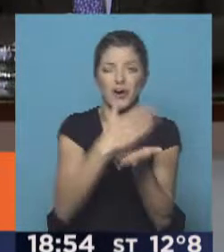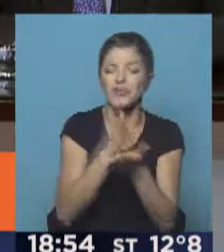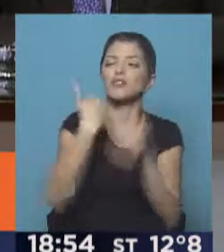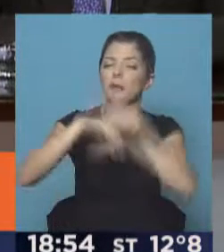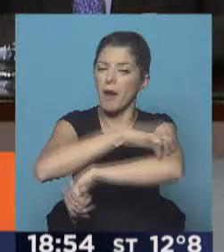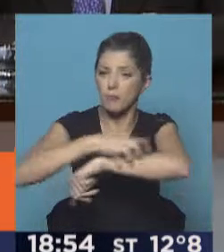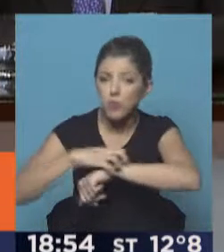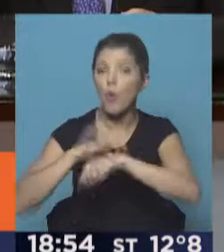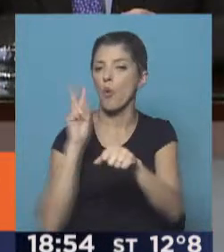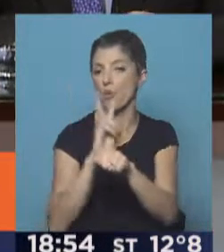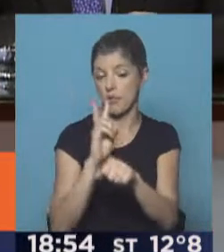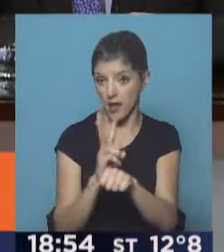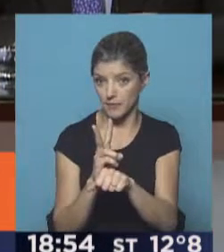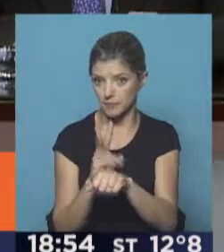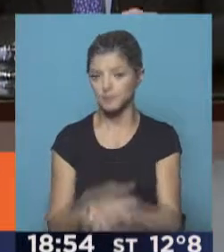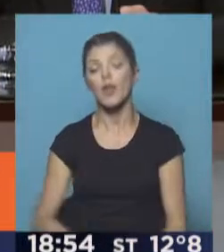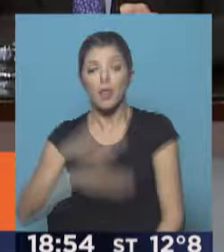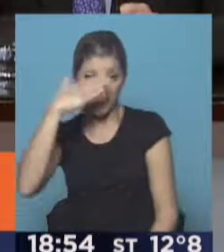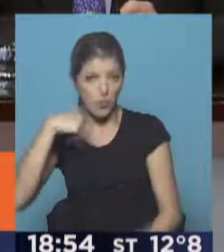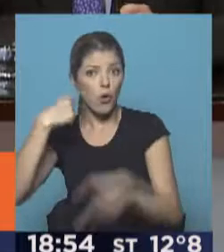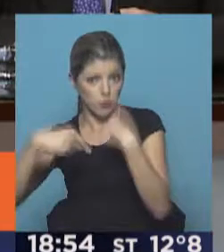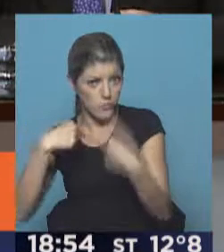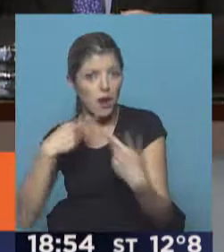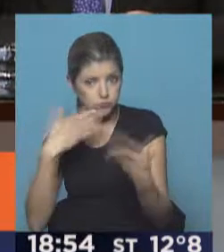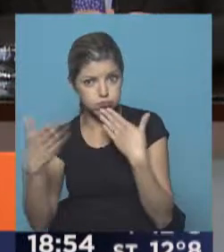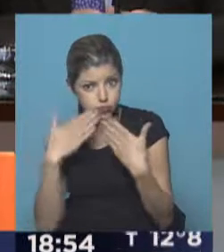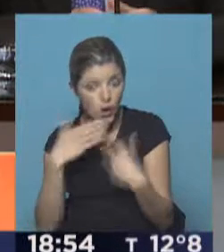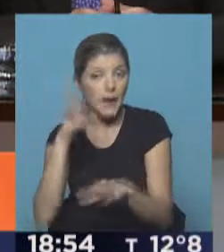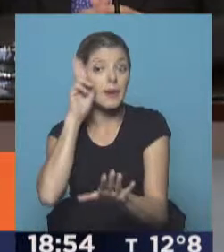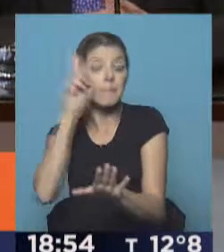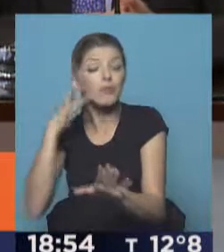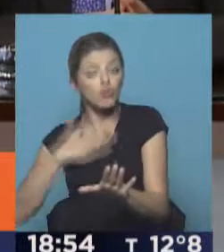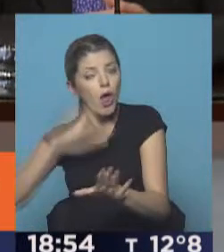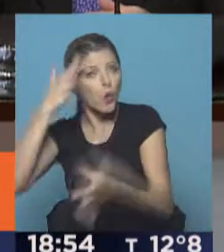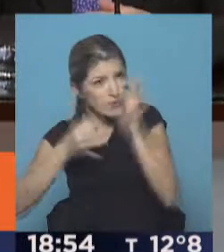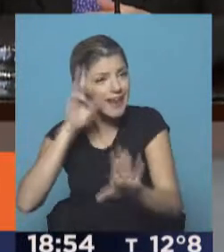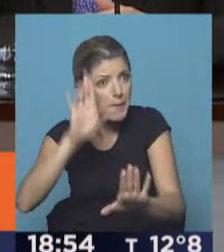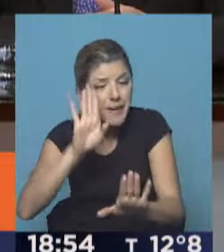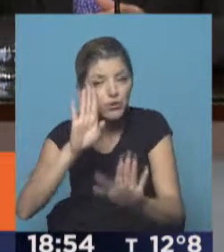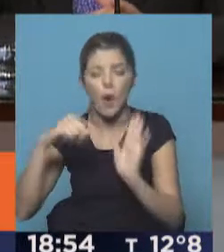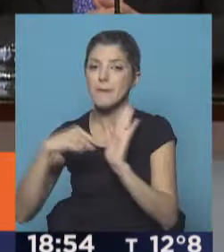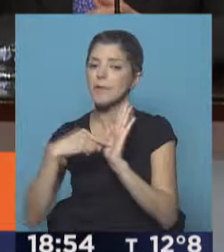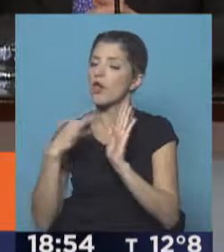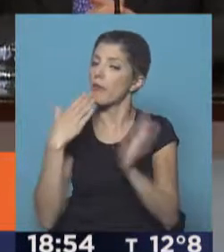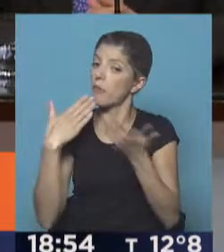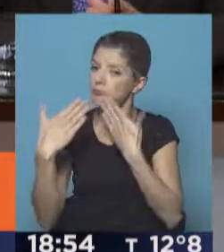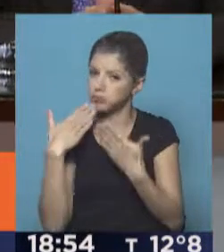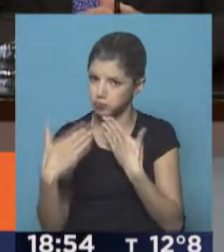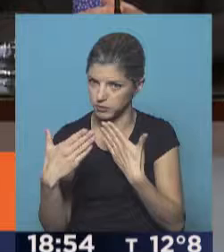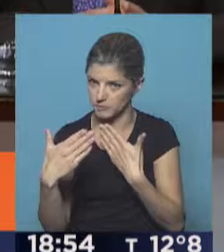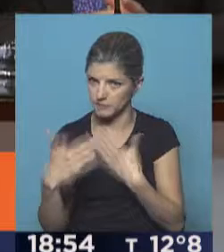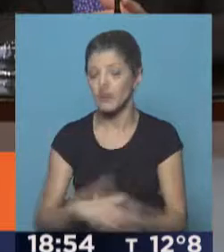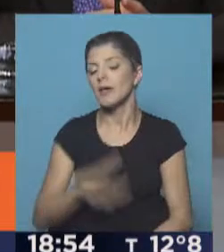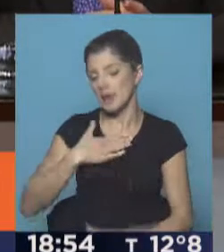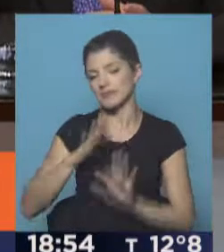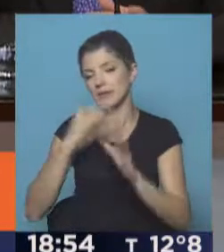vulnerables. Después seguir la discusión con mucho respeto en el proceso judicial, pero convencidos, con esto para cerrar y